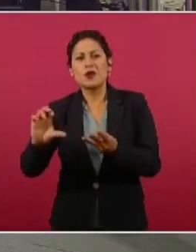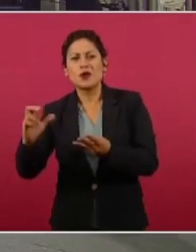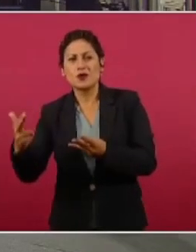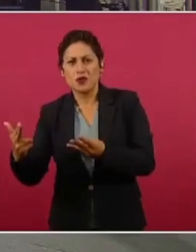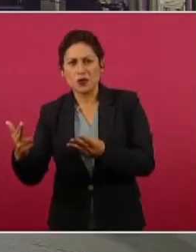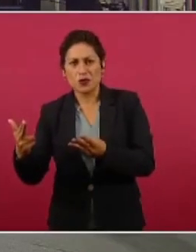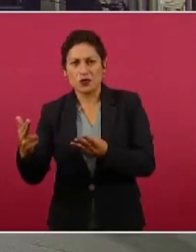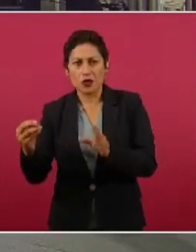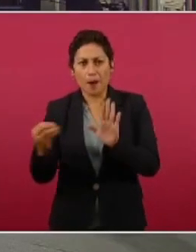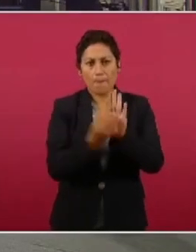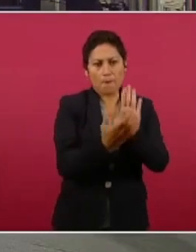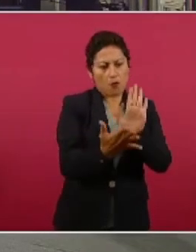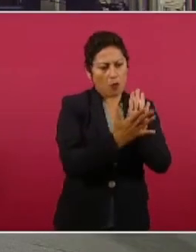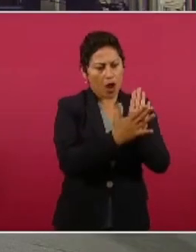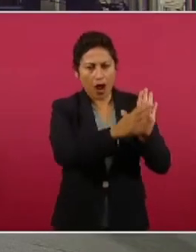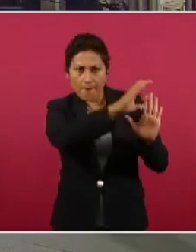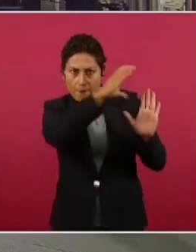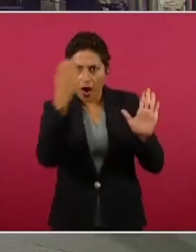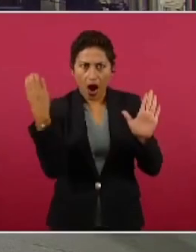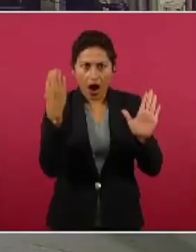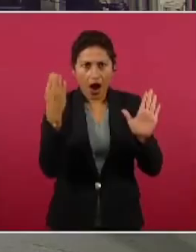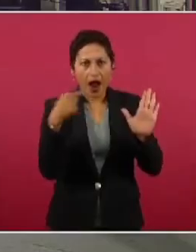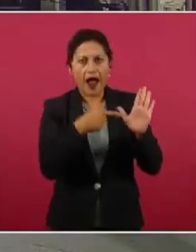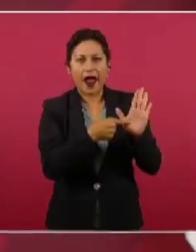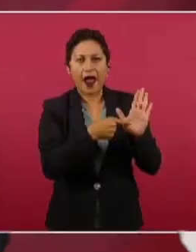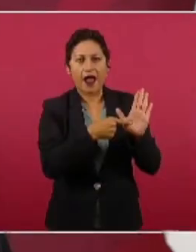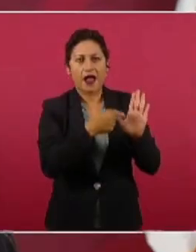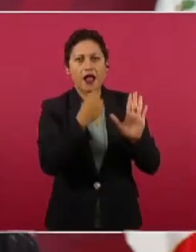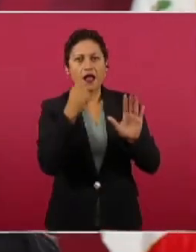mejor, ¿cómo era?